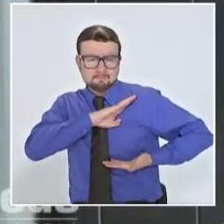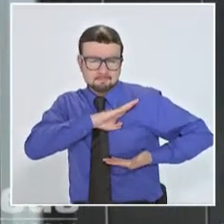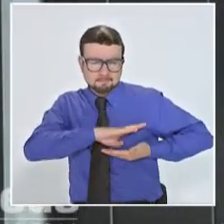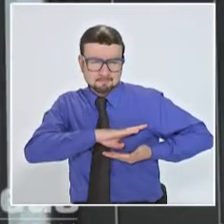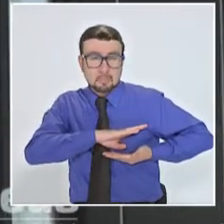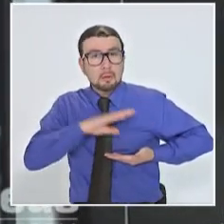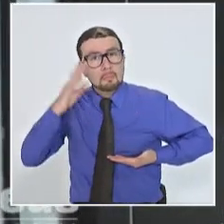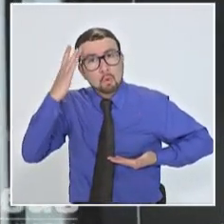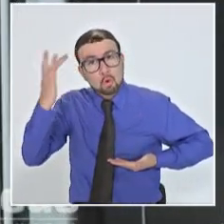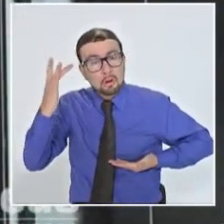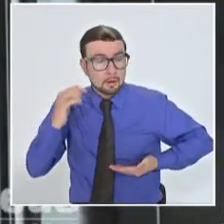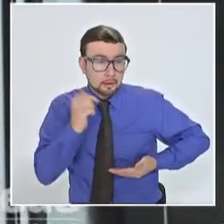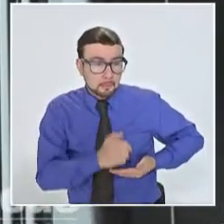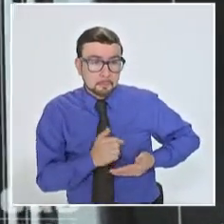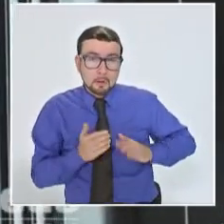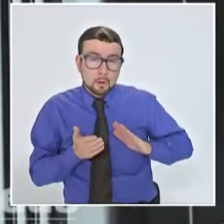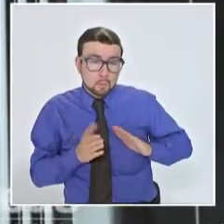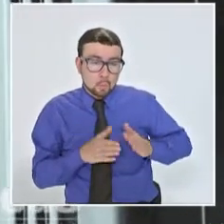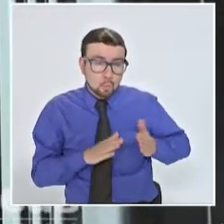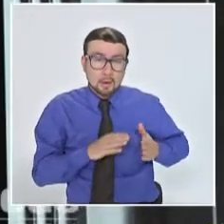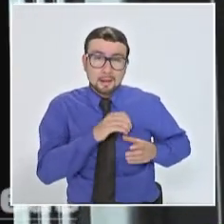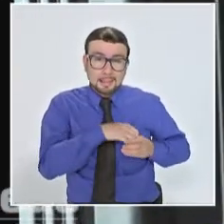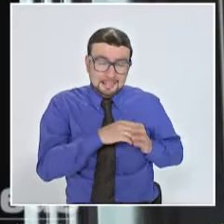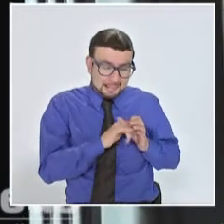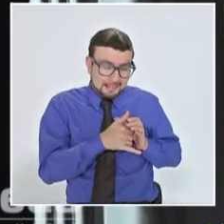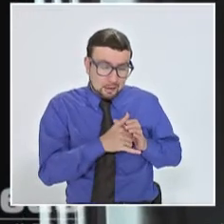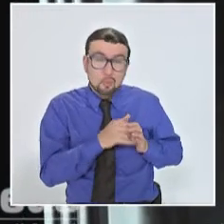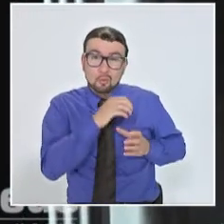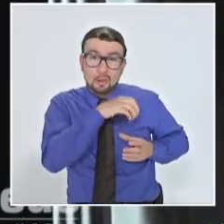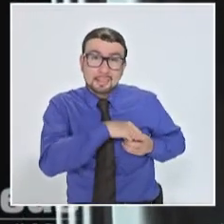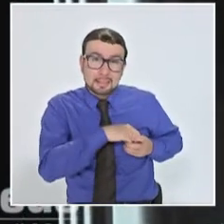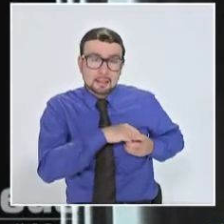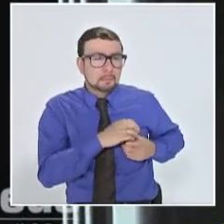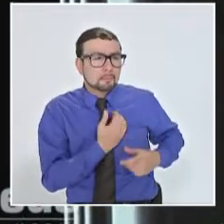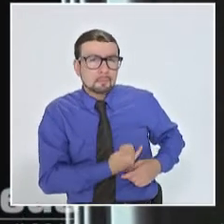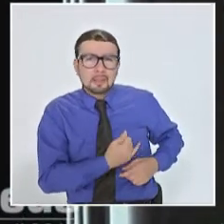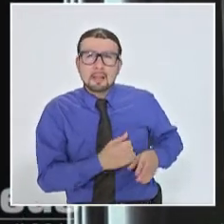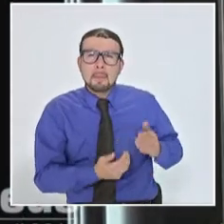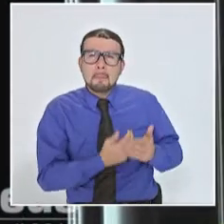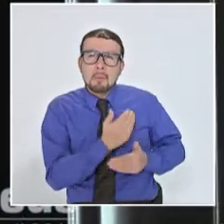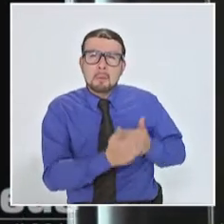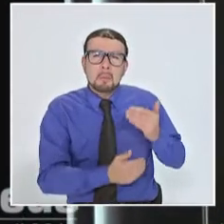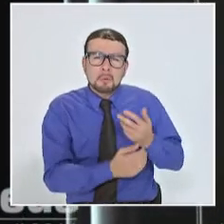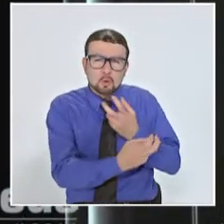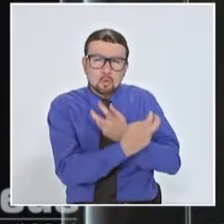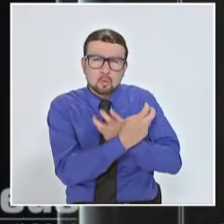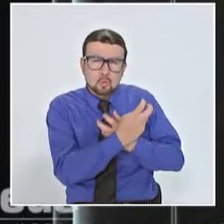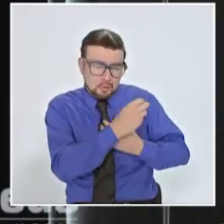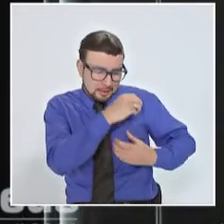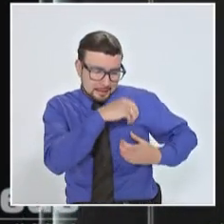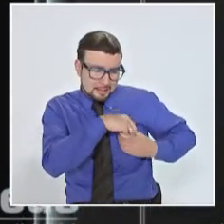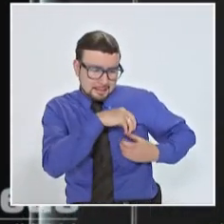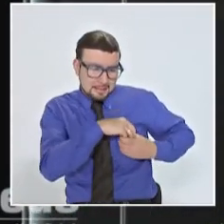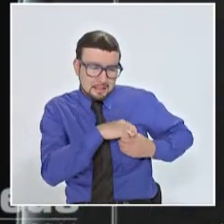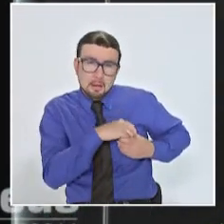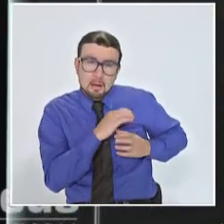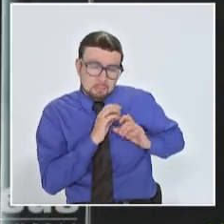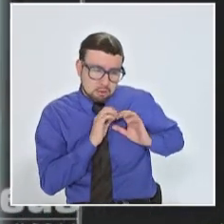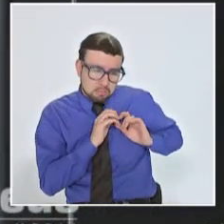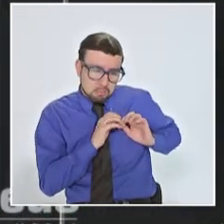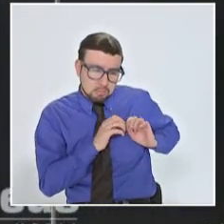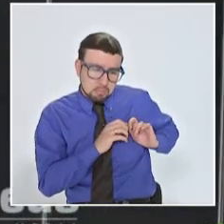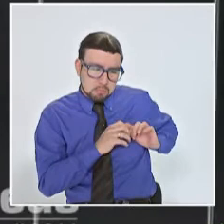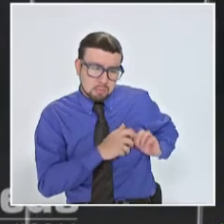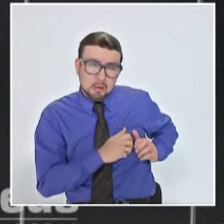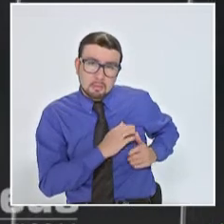mueren las primeras células a nivel del seno, las calcificaciones que hay a nivel intracelular se precipitan en la glándula